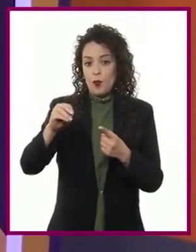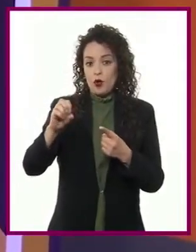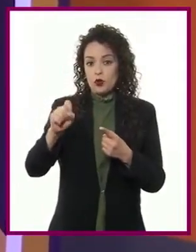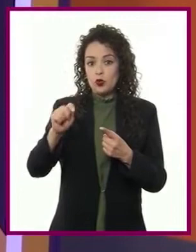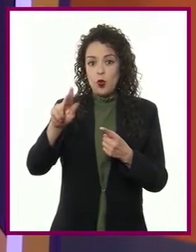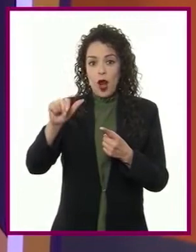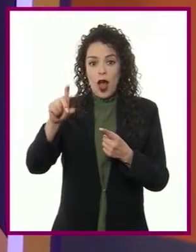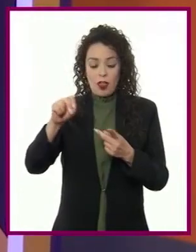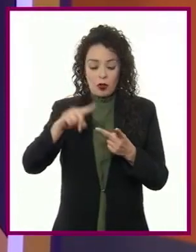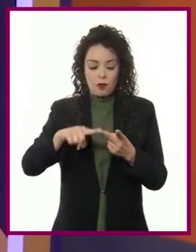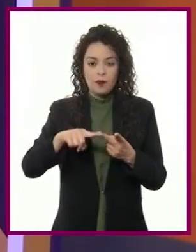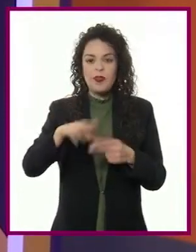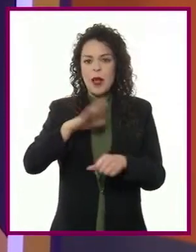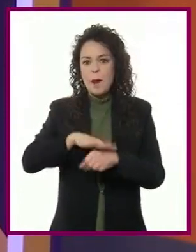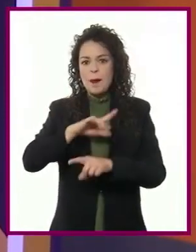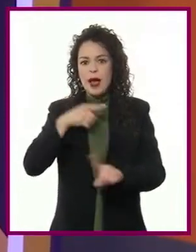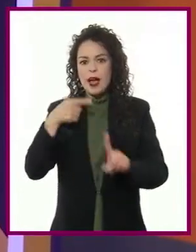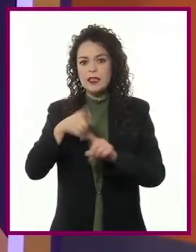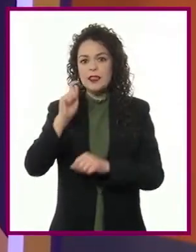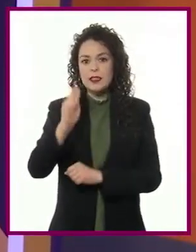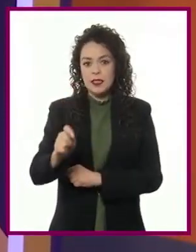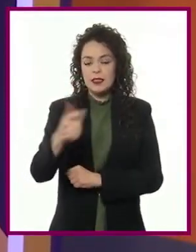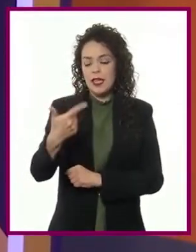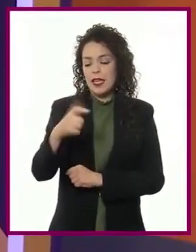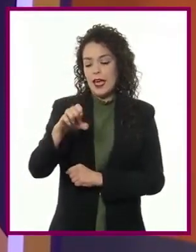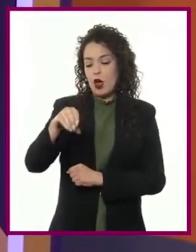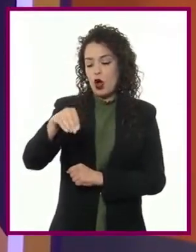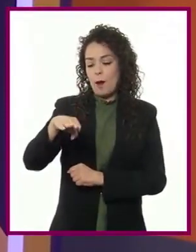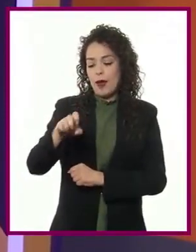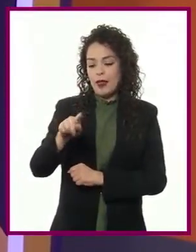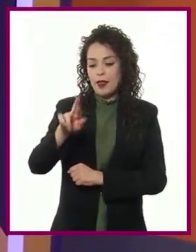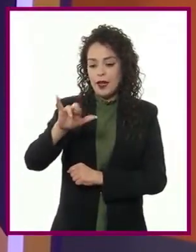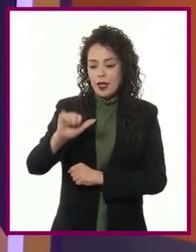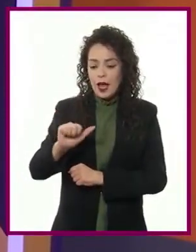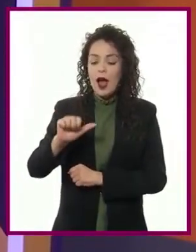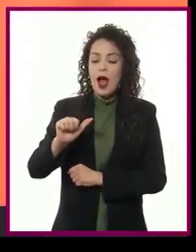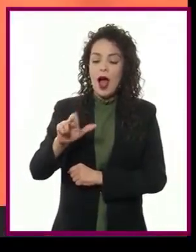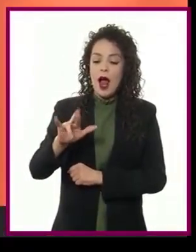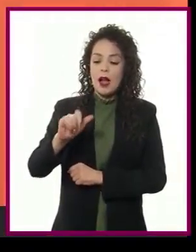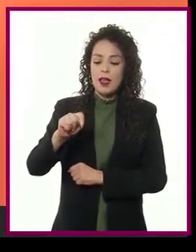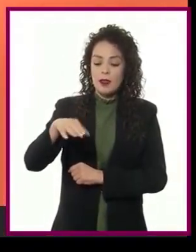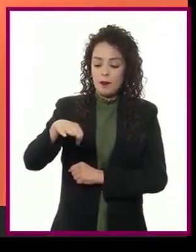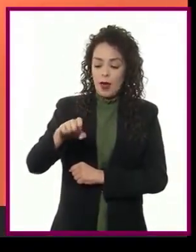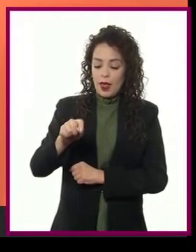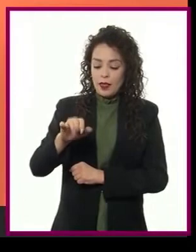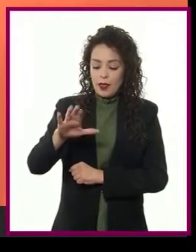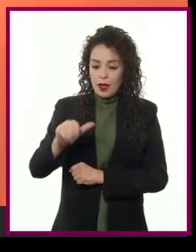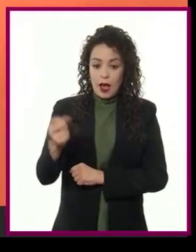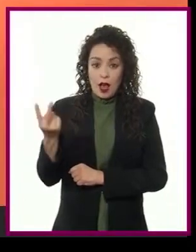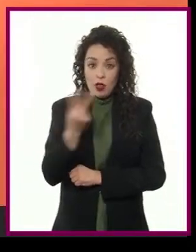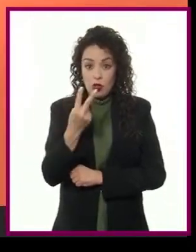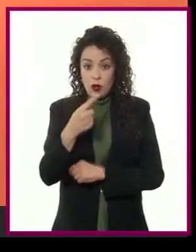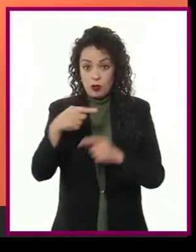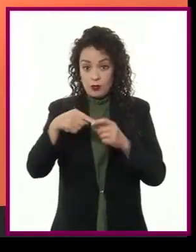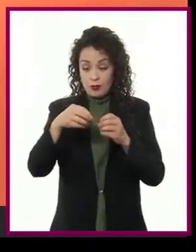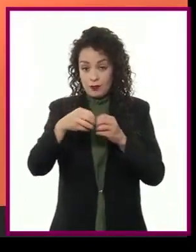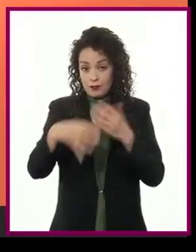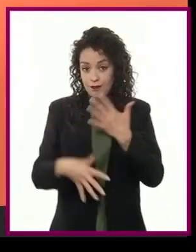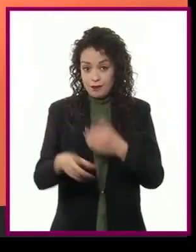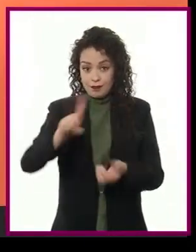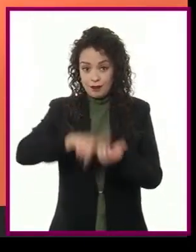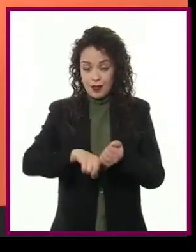particularmente en geometría y aritmética, dos ramas de las matemáticas. ¿Saben de quién se